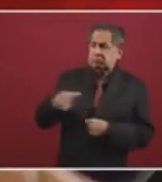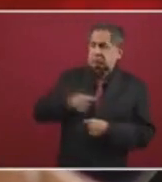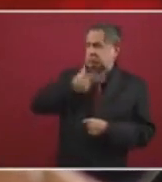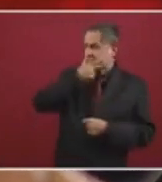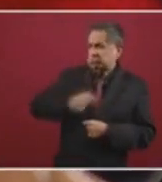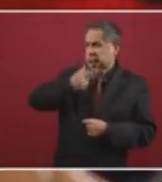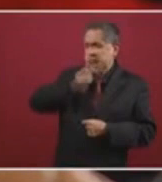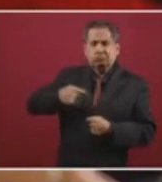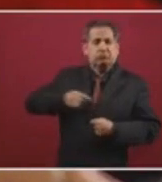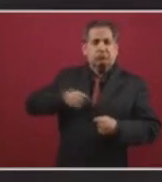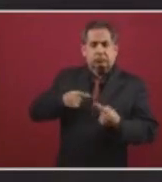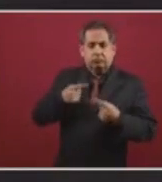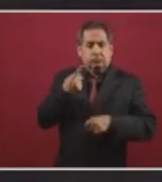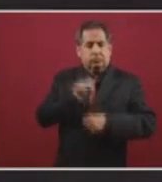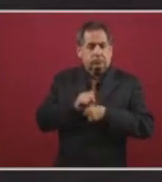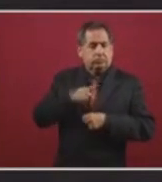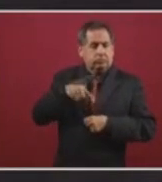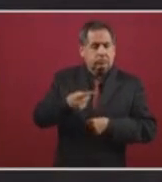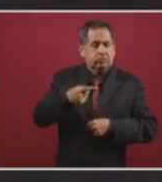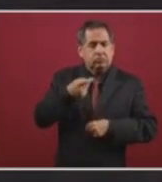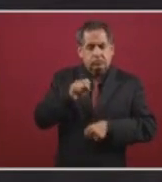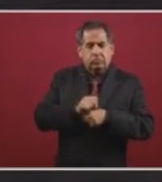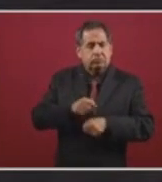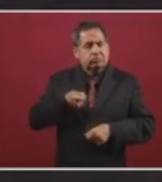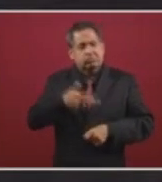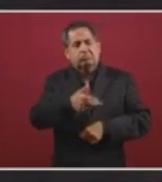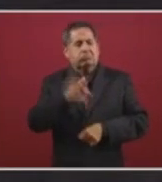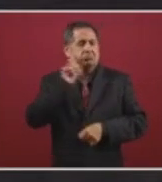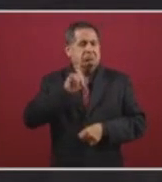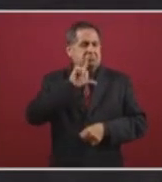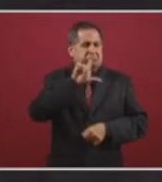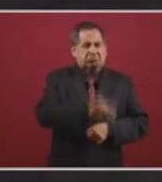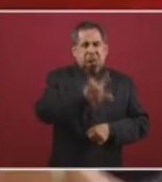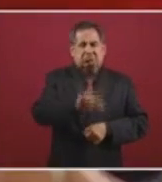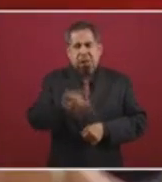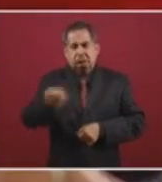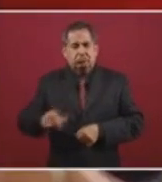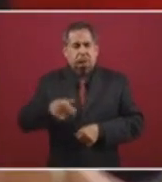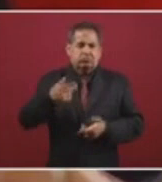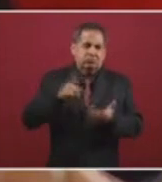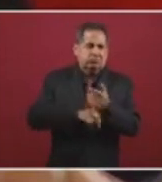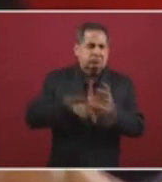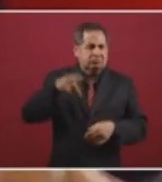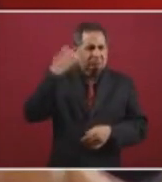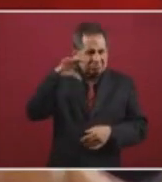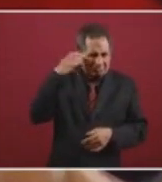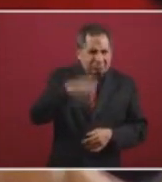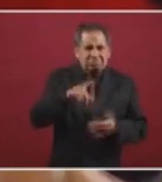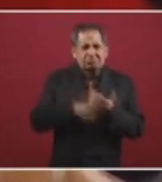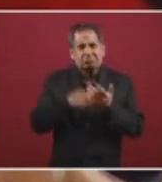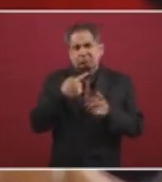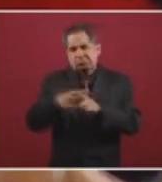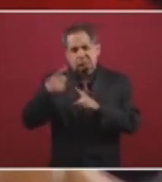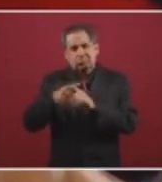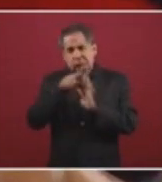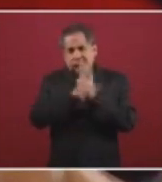que una semana también y la otra también pues llama a las mujeres de manera denostativa, ¿no? O pirujas o nalguitas. Hay videos